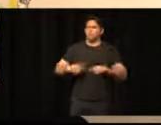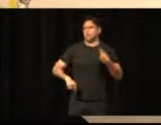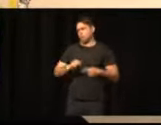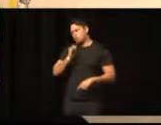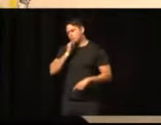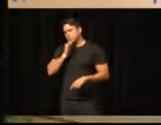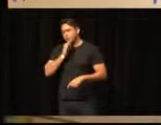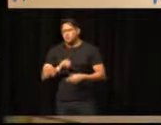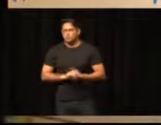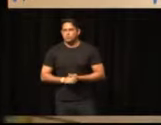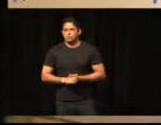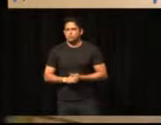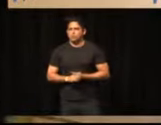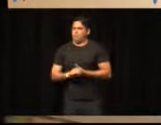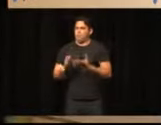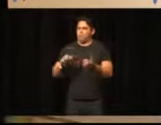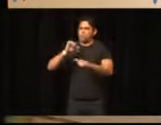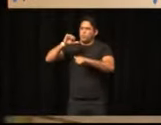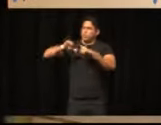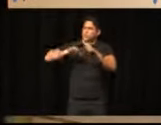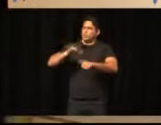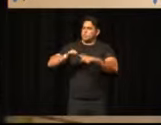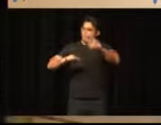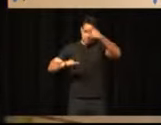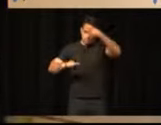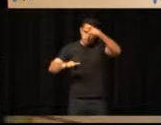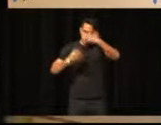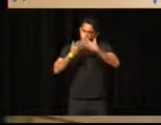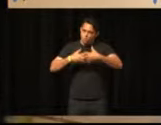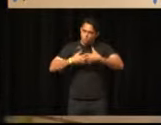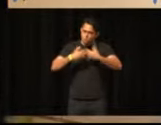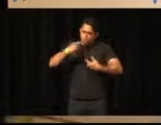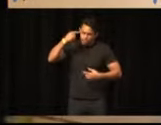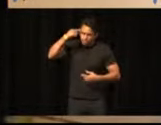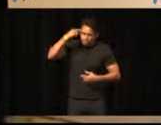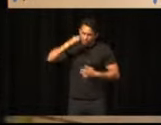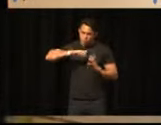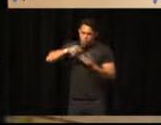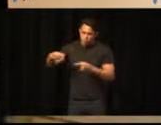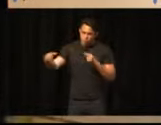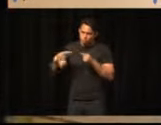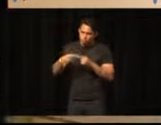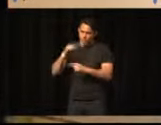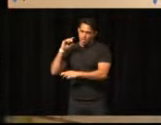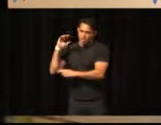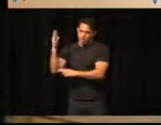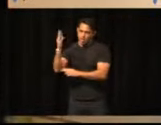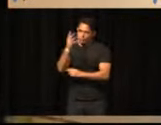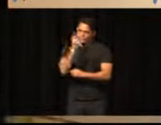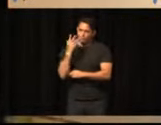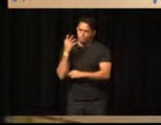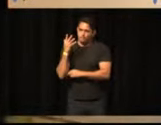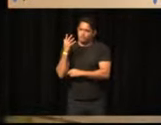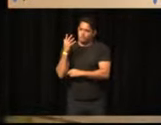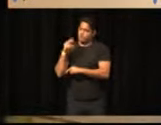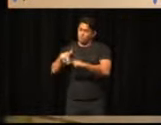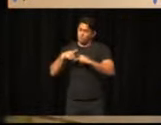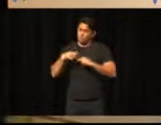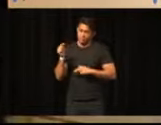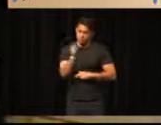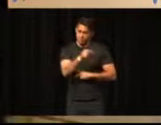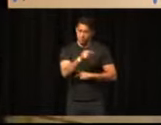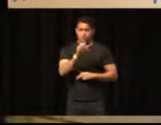ejemplo, o los cambios y las conciencias globales sobre cuestiones de medio ambiente,